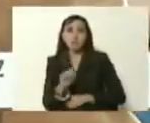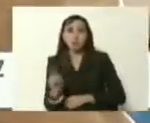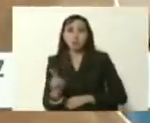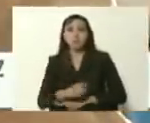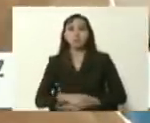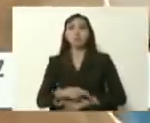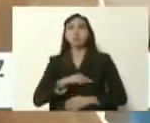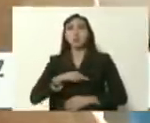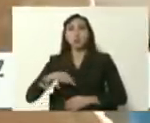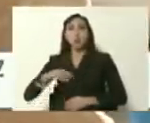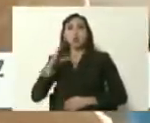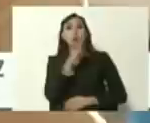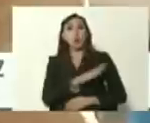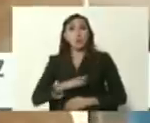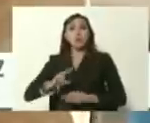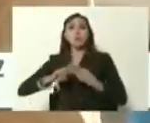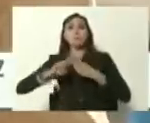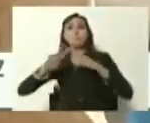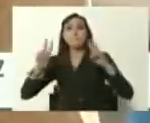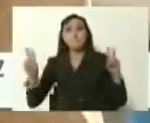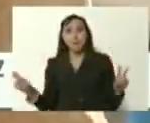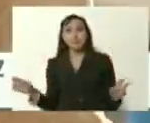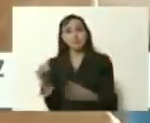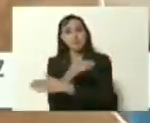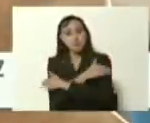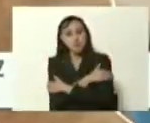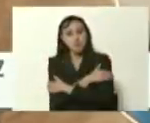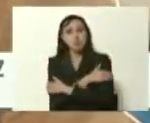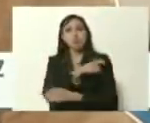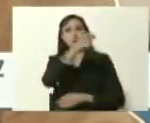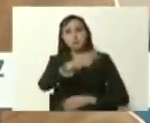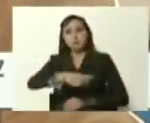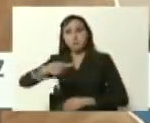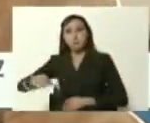Estamos en una comisión por la paz y la reconciliación del país.